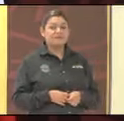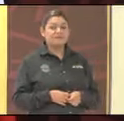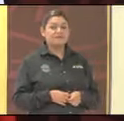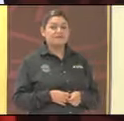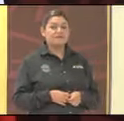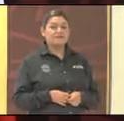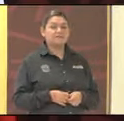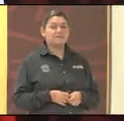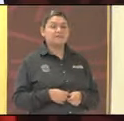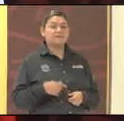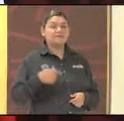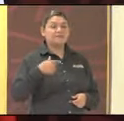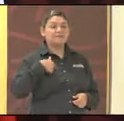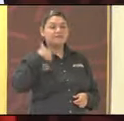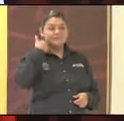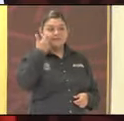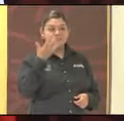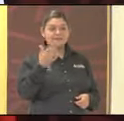yo le quiero